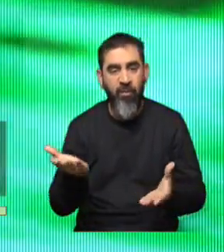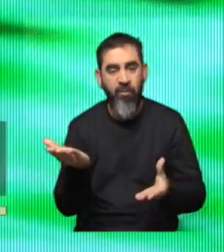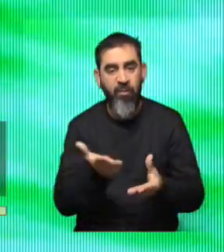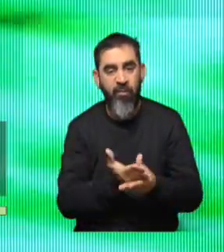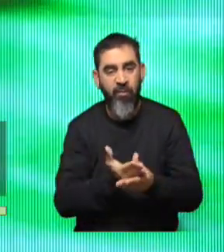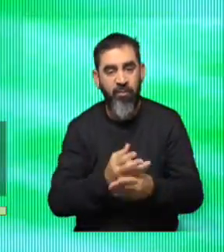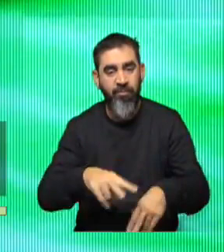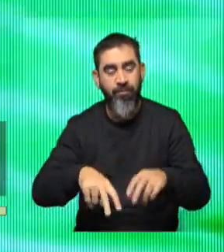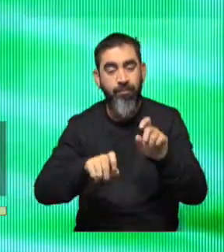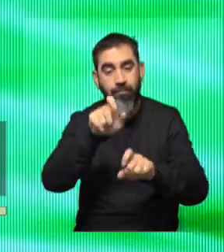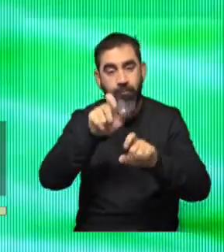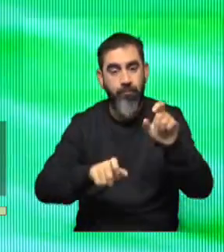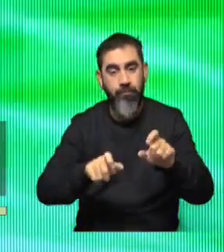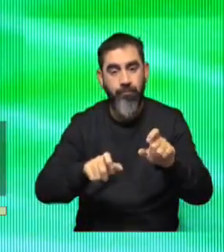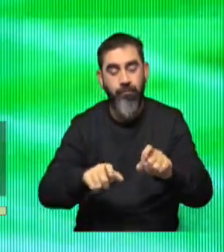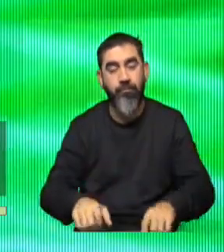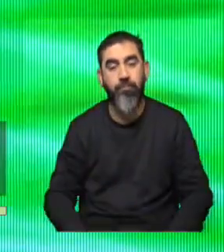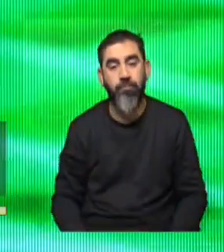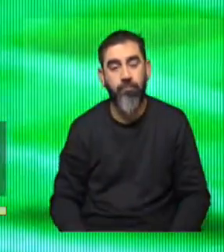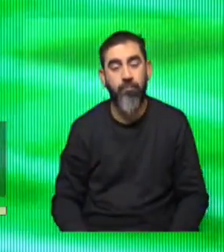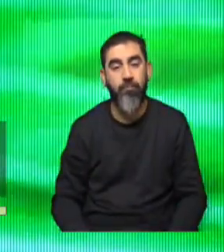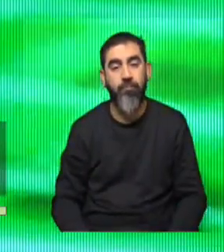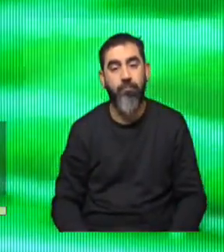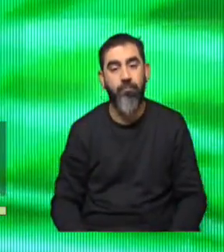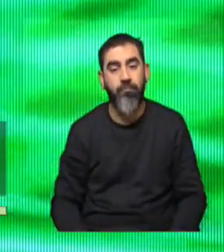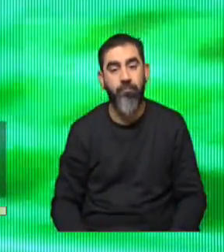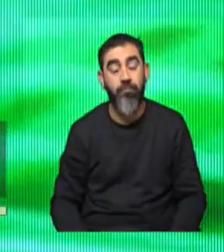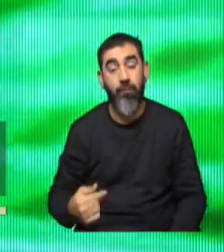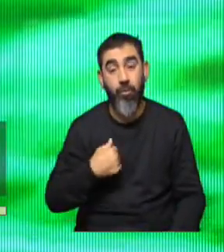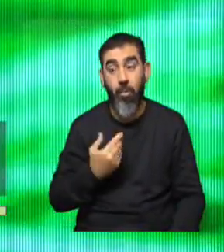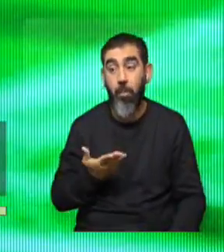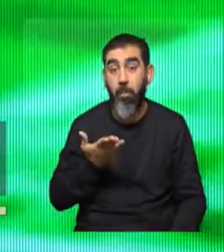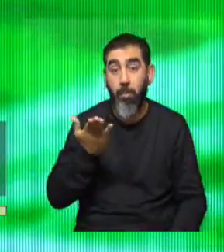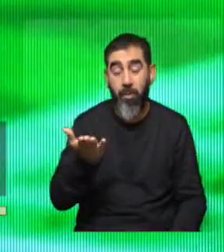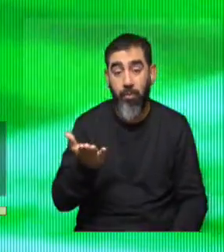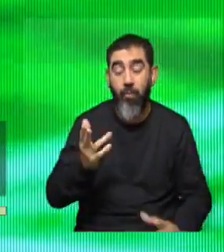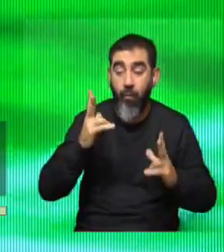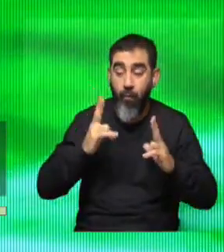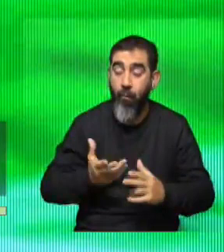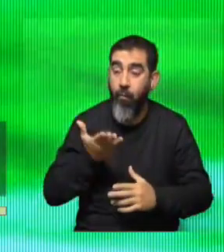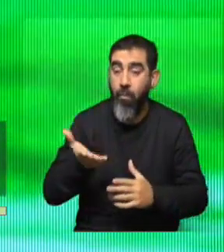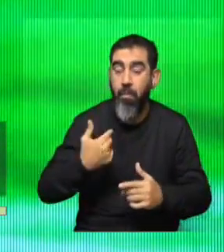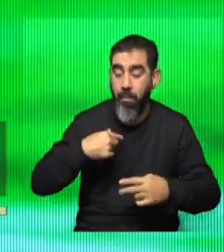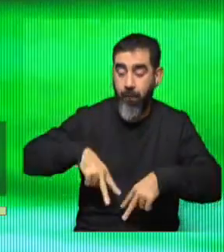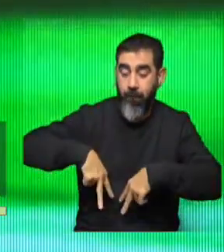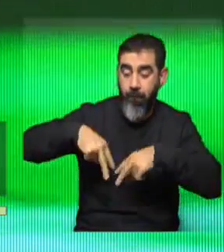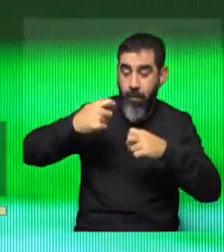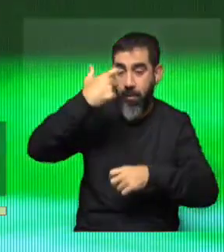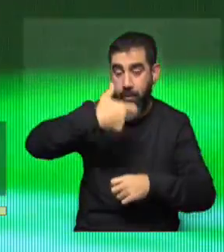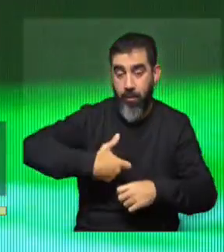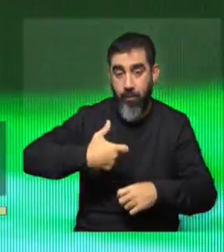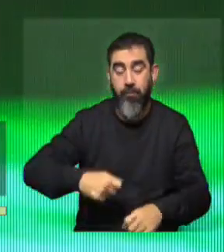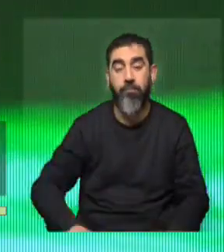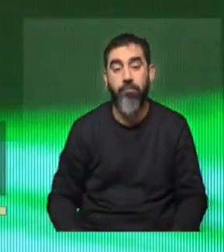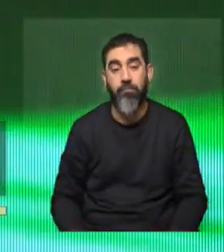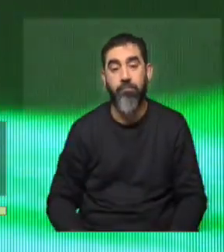a las a las personas implicadas este Yo pedí y pido formalmente que se me haga el sumario a mí también y